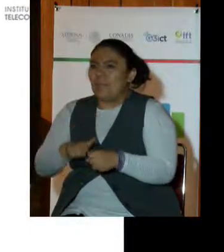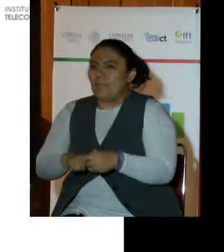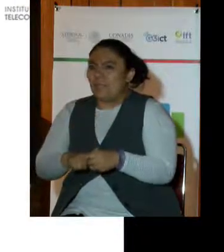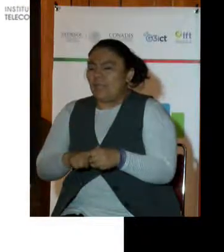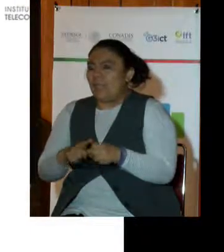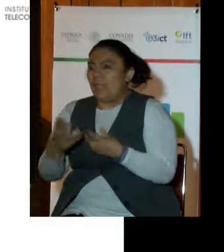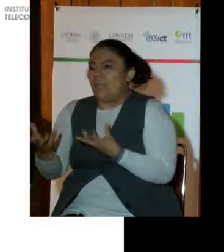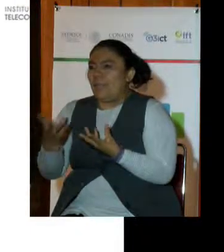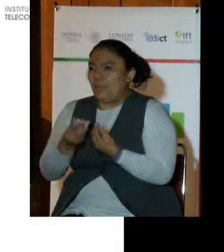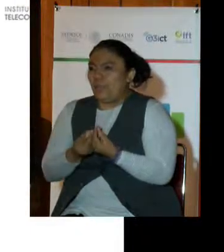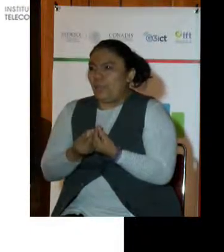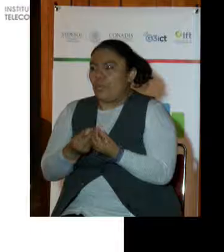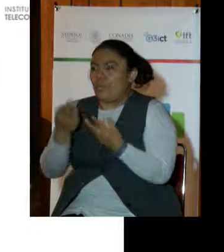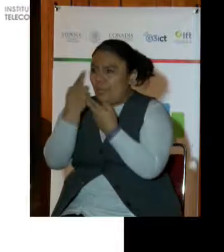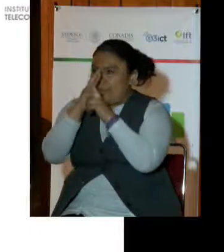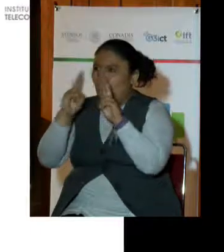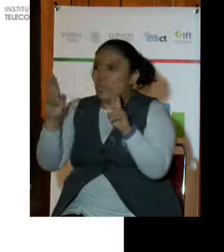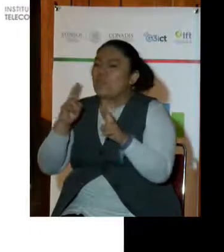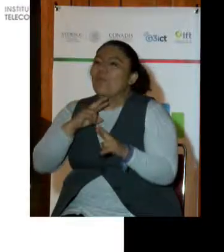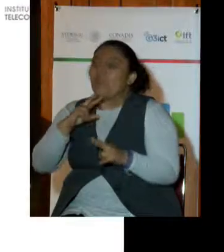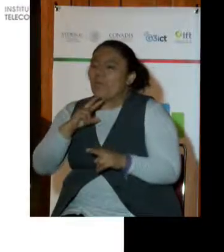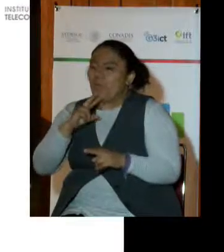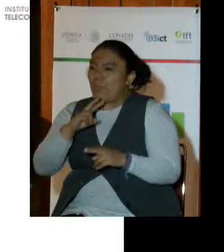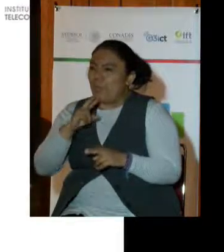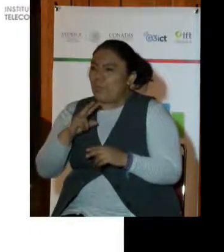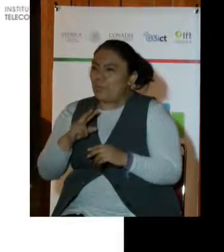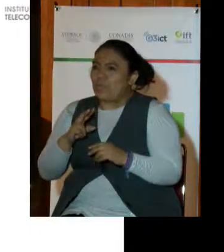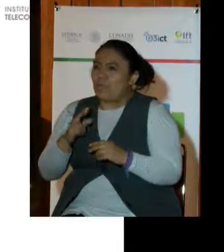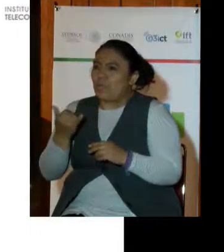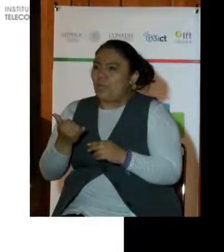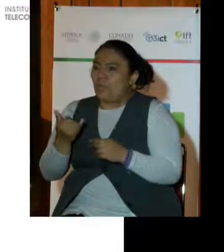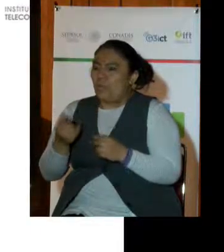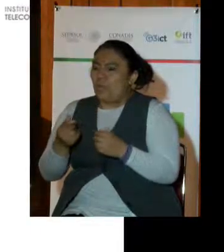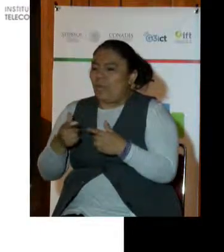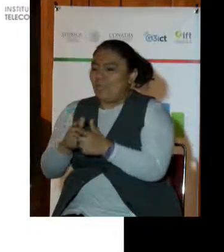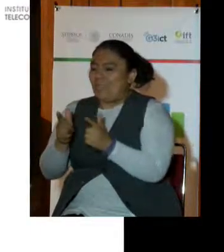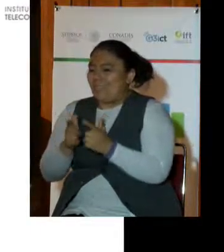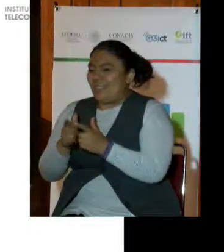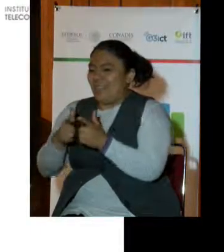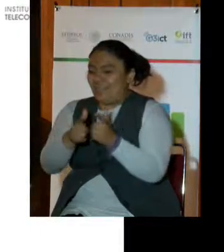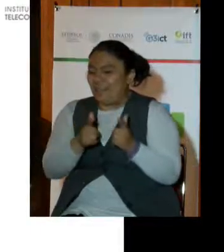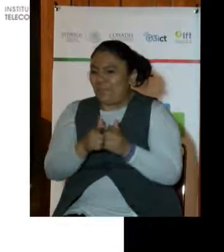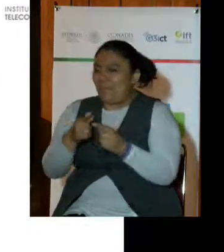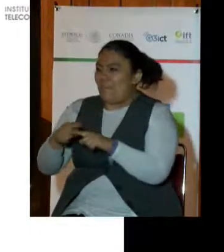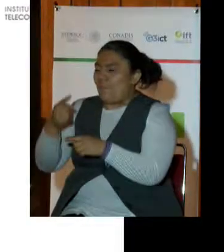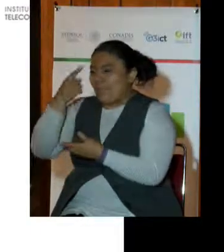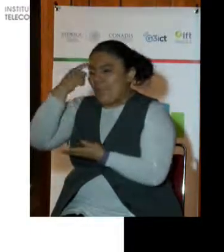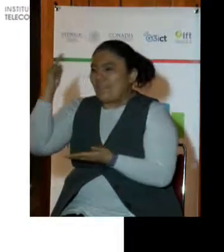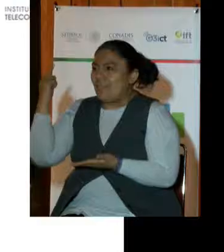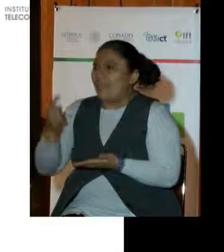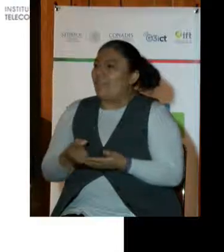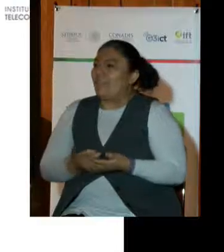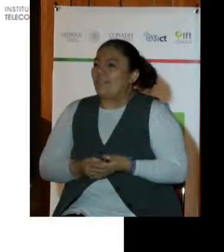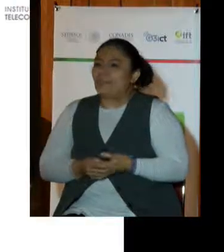que incluyen reconocimiento de voz y una serie de paquetes con una serie de facilidades